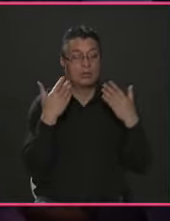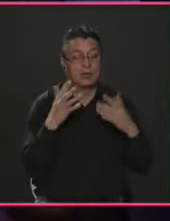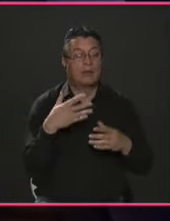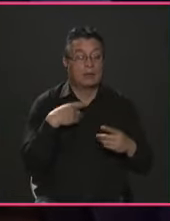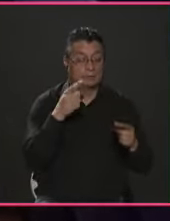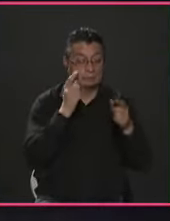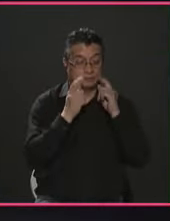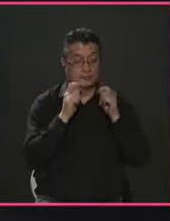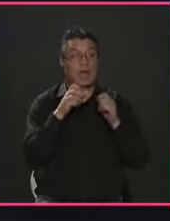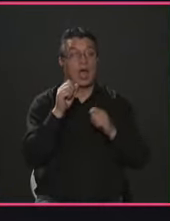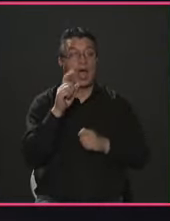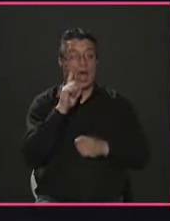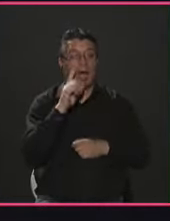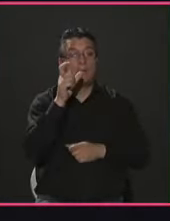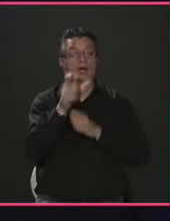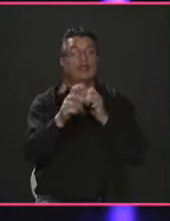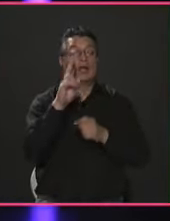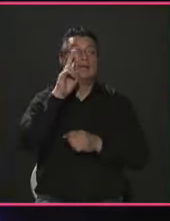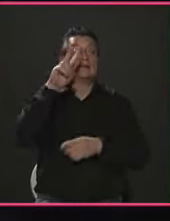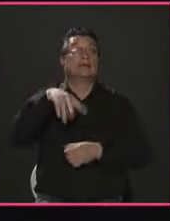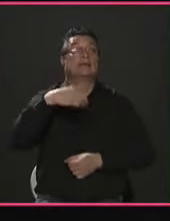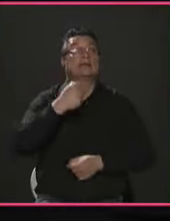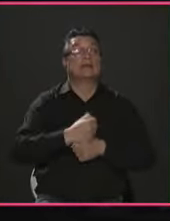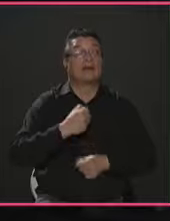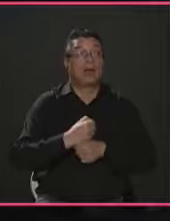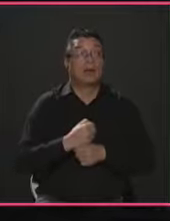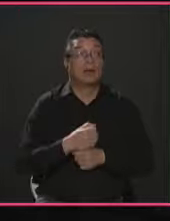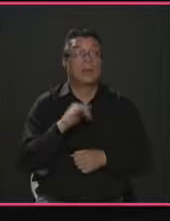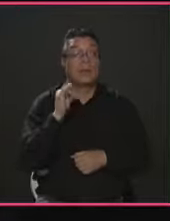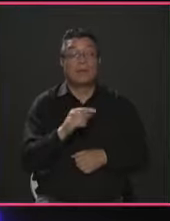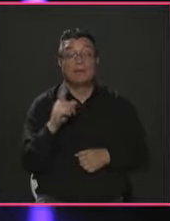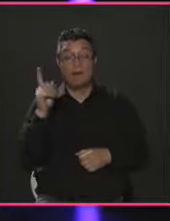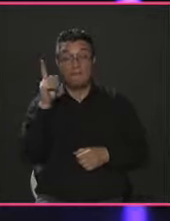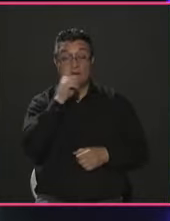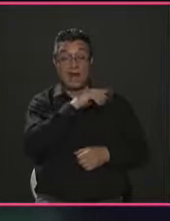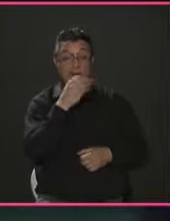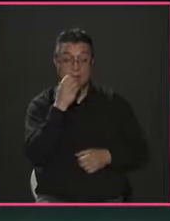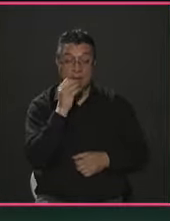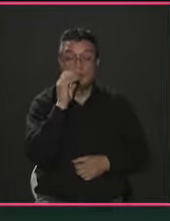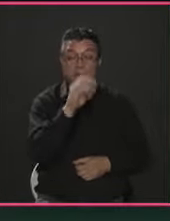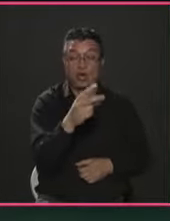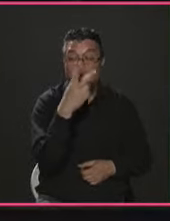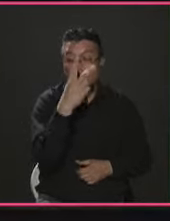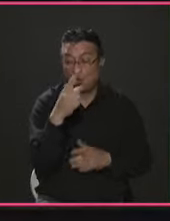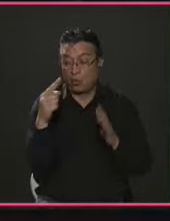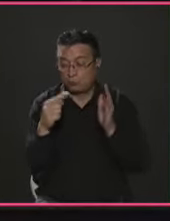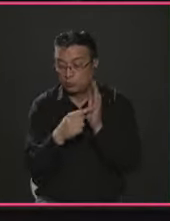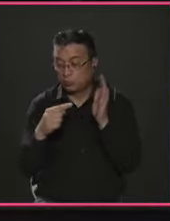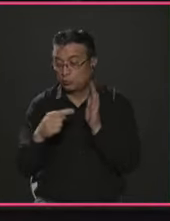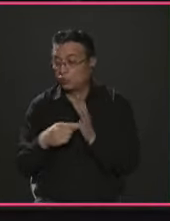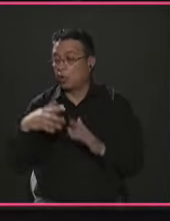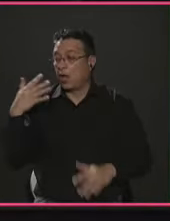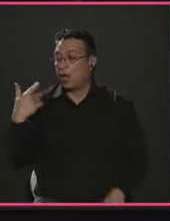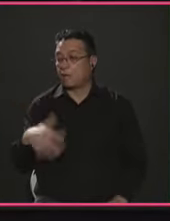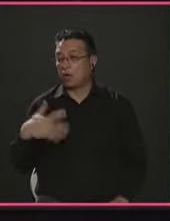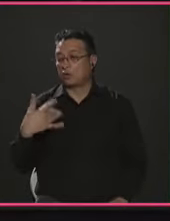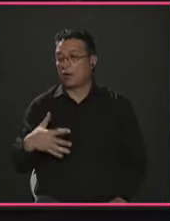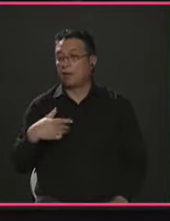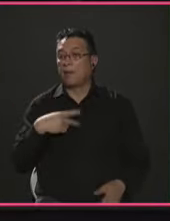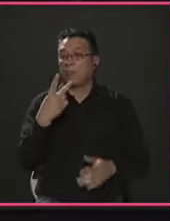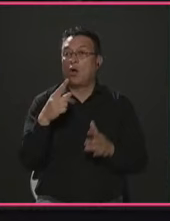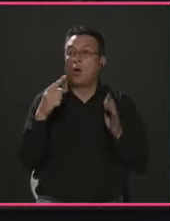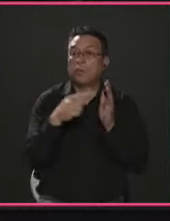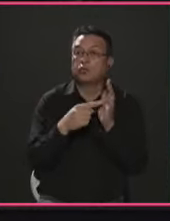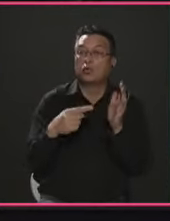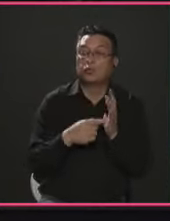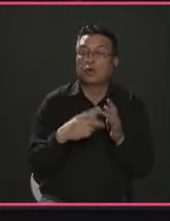riesgos que implica dejar a gente sin trabajo y para para terminar básicamente quería poner dos puntos dos puntos importantes y dos puntos que